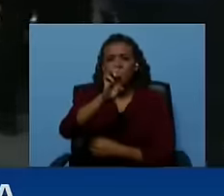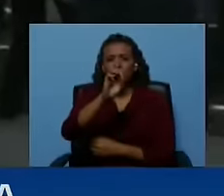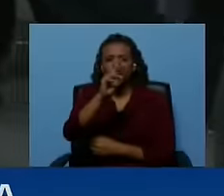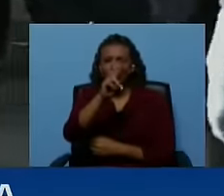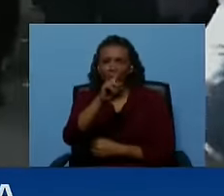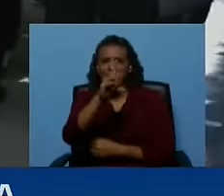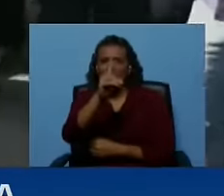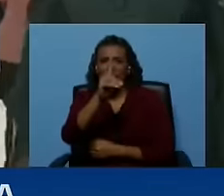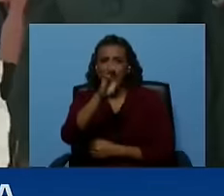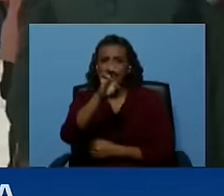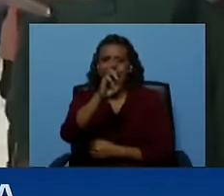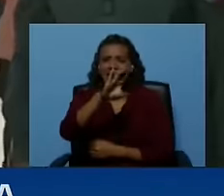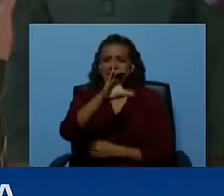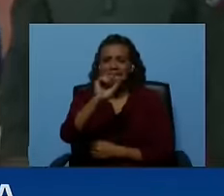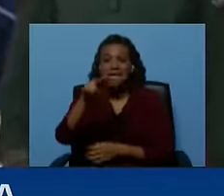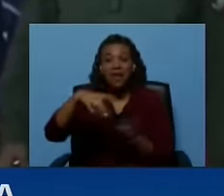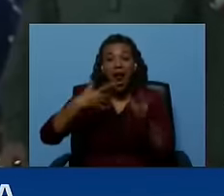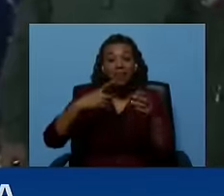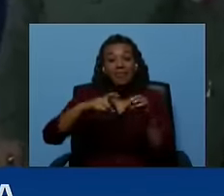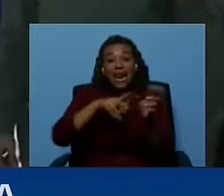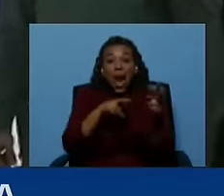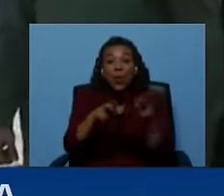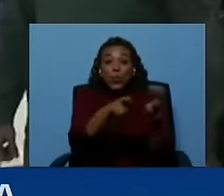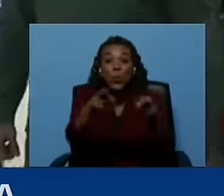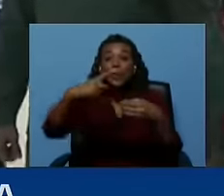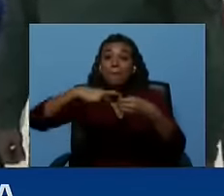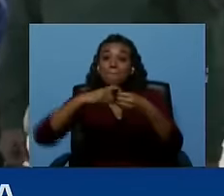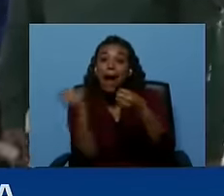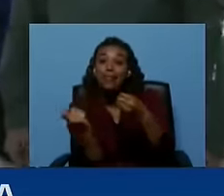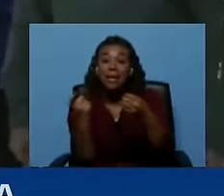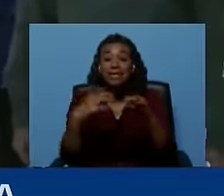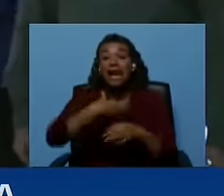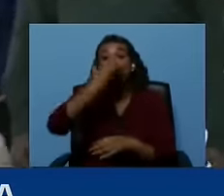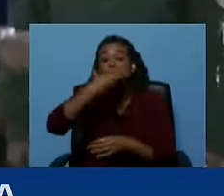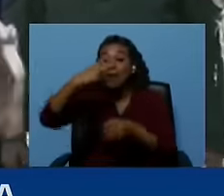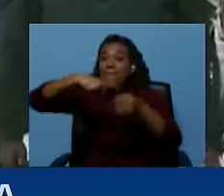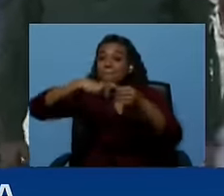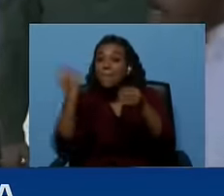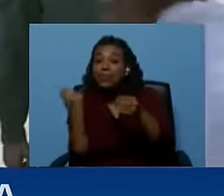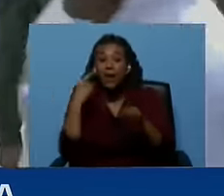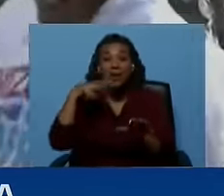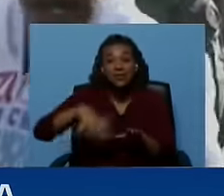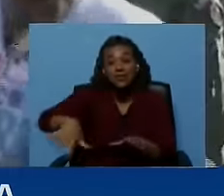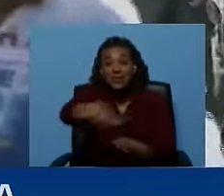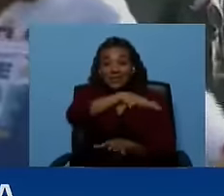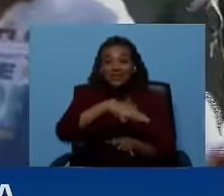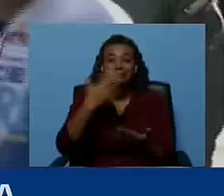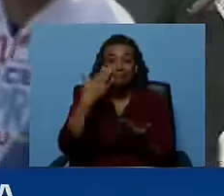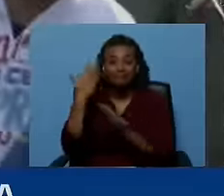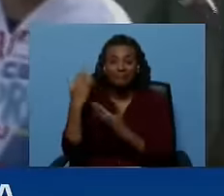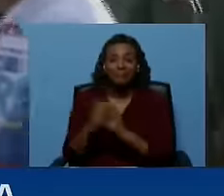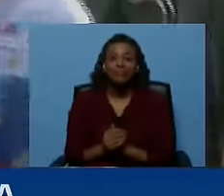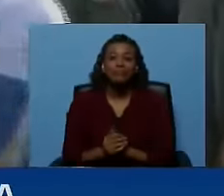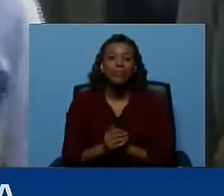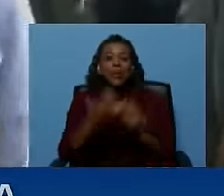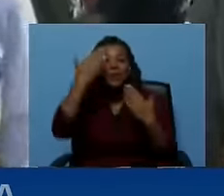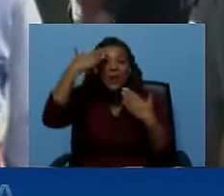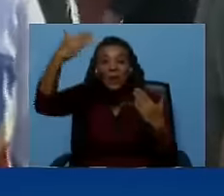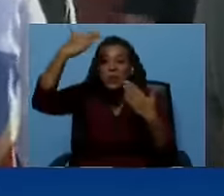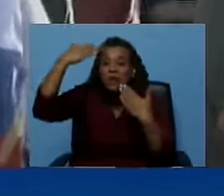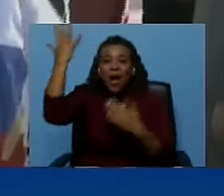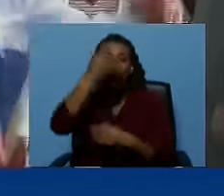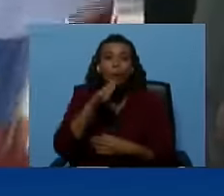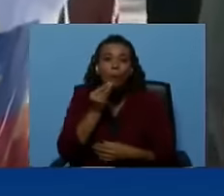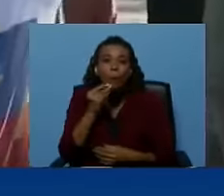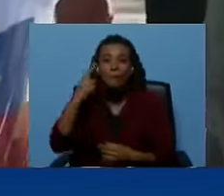verdecita de la ruta de la mandarina ponte por aquí pues Pónganse por aquí Bueno un saludo a los muchachos